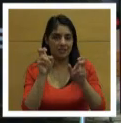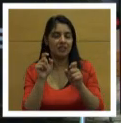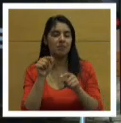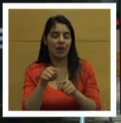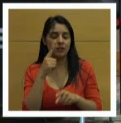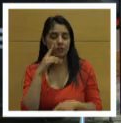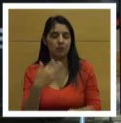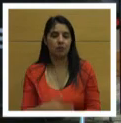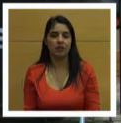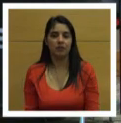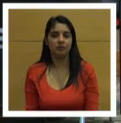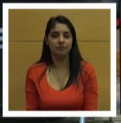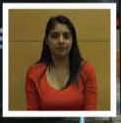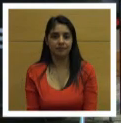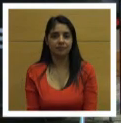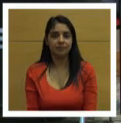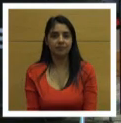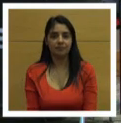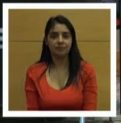punto.